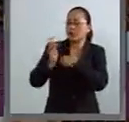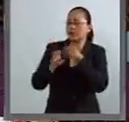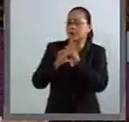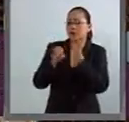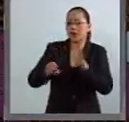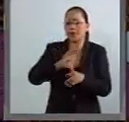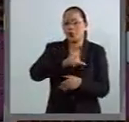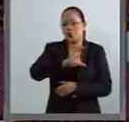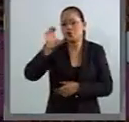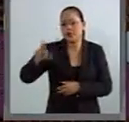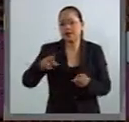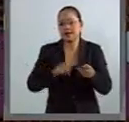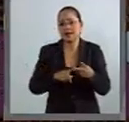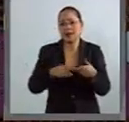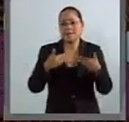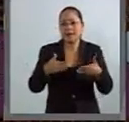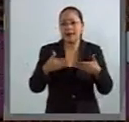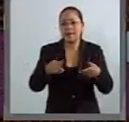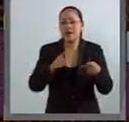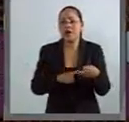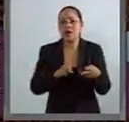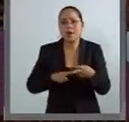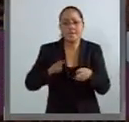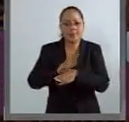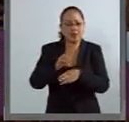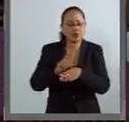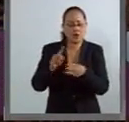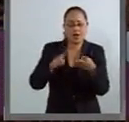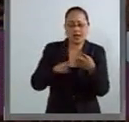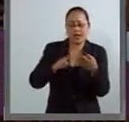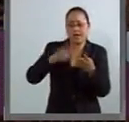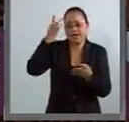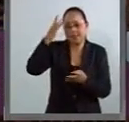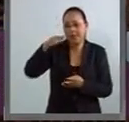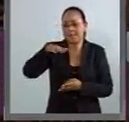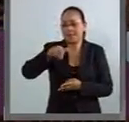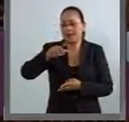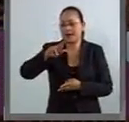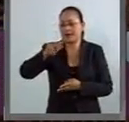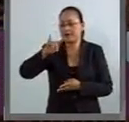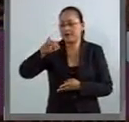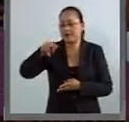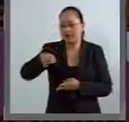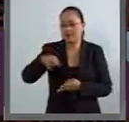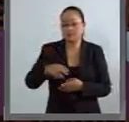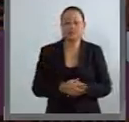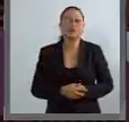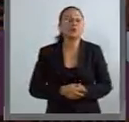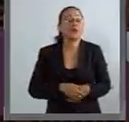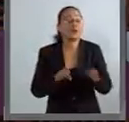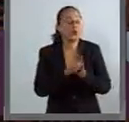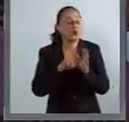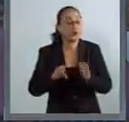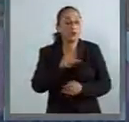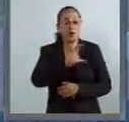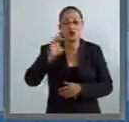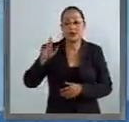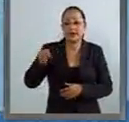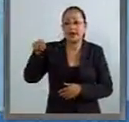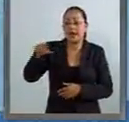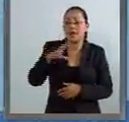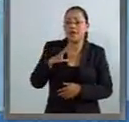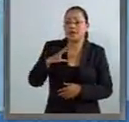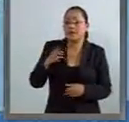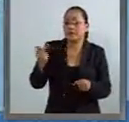como Costa Rica, Panamá, Venezuela y San Martín? En el caso de Costa Rica, me parece que es muy importante lo que están